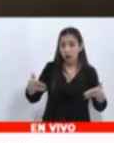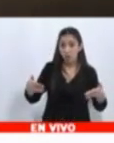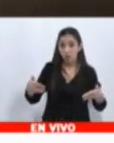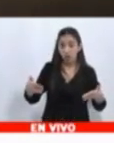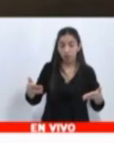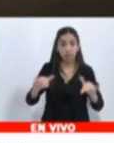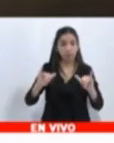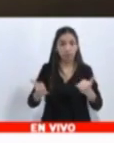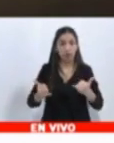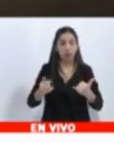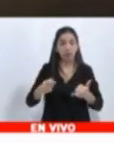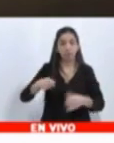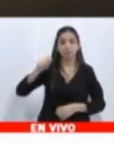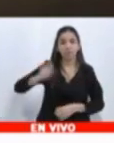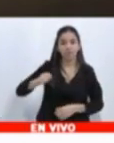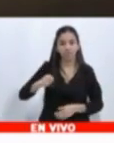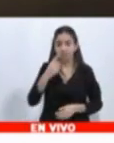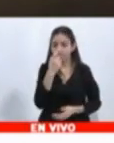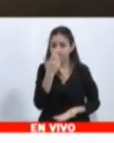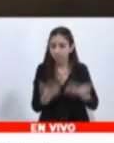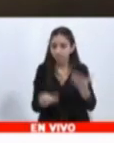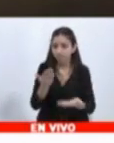Cuando se pone en tela de juicio